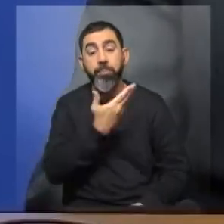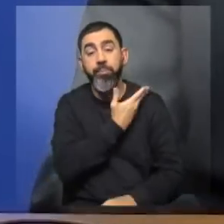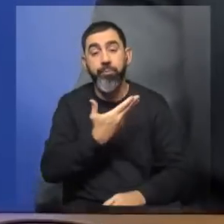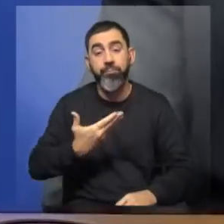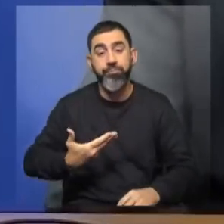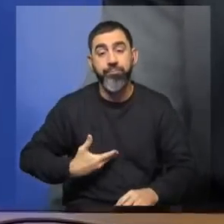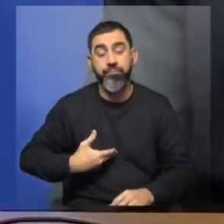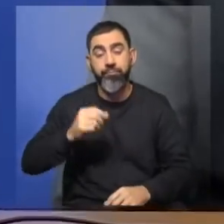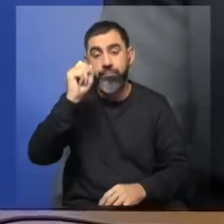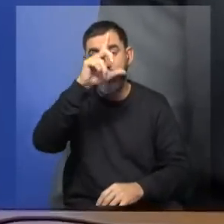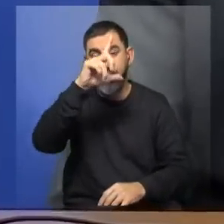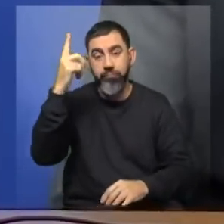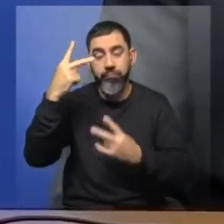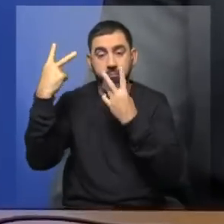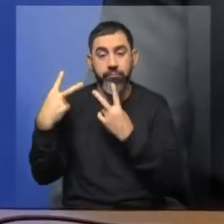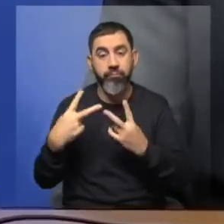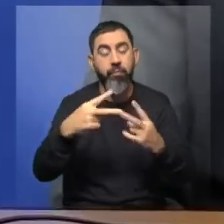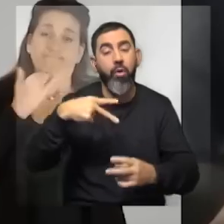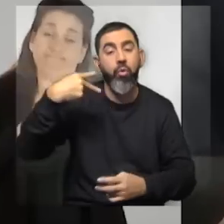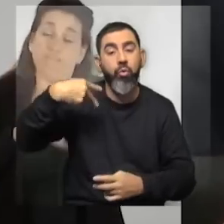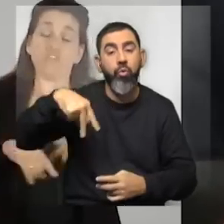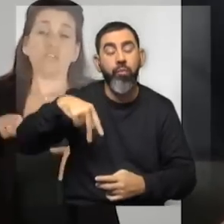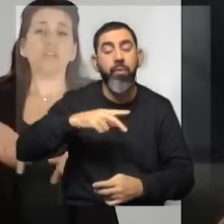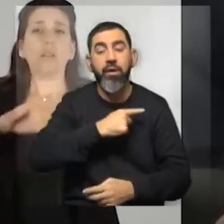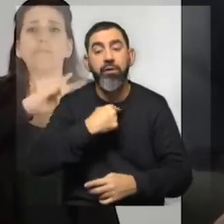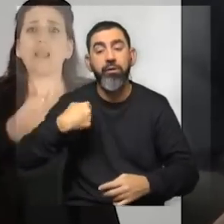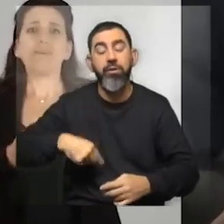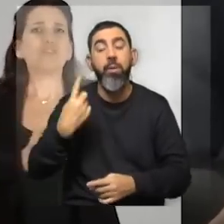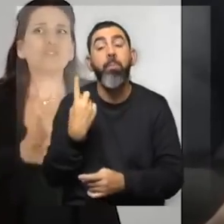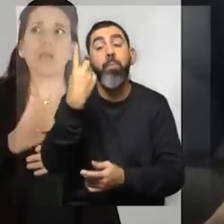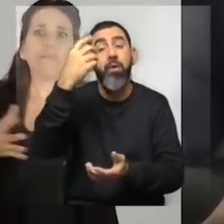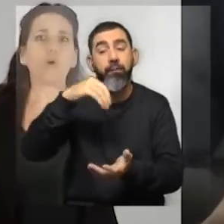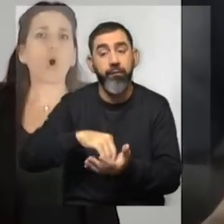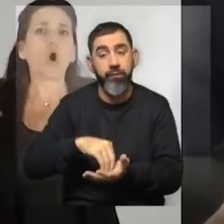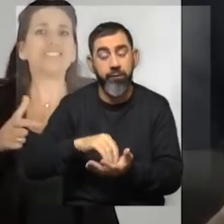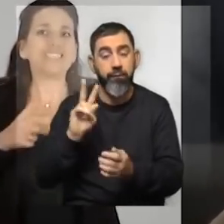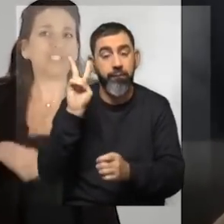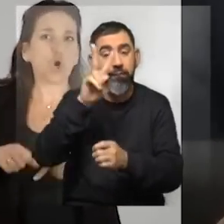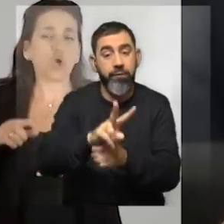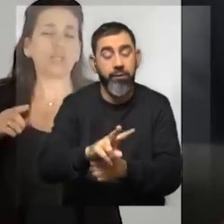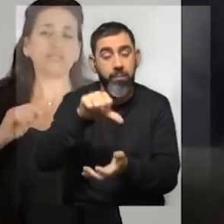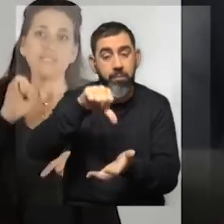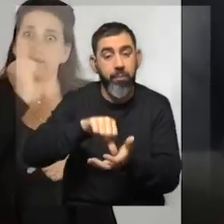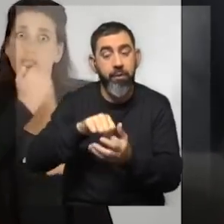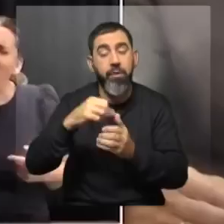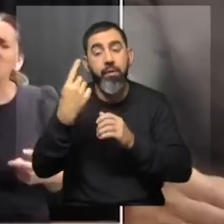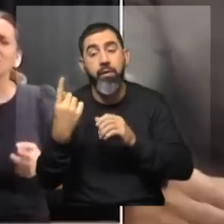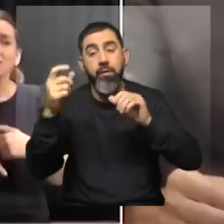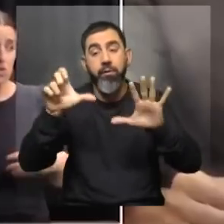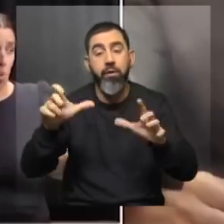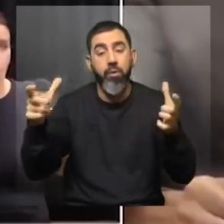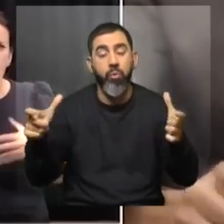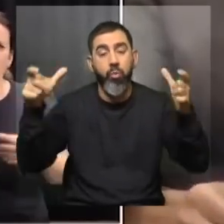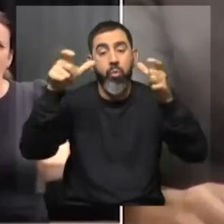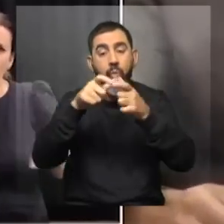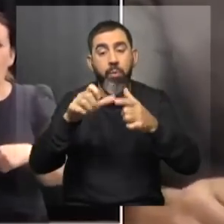de la república Luis lacalle Pou viajará en noviembre a China en su primera visita al país asiático para participar de la décimo sexta edición de la Cumbre